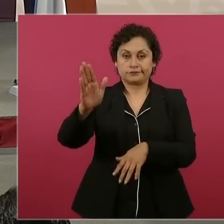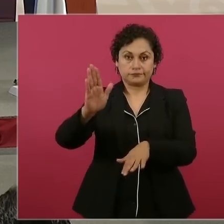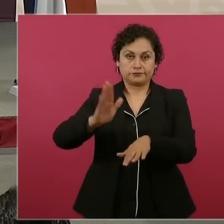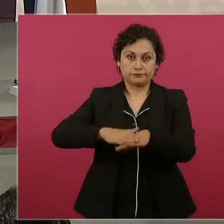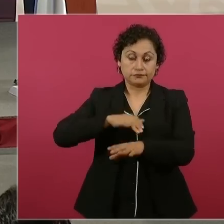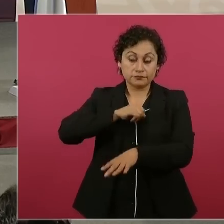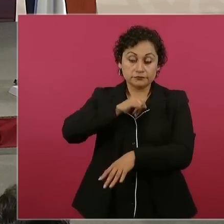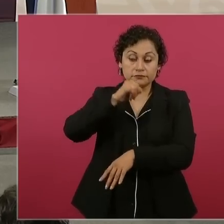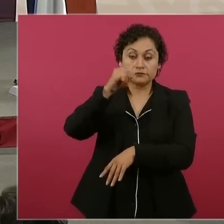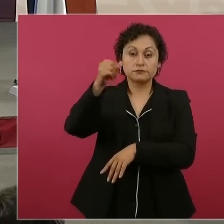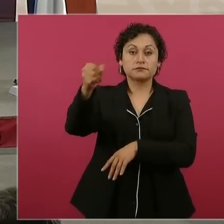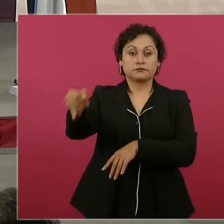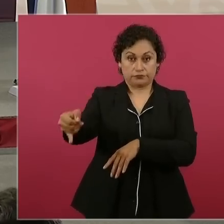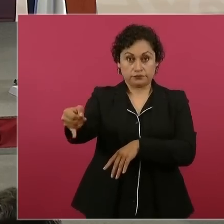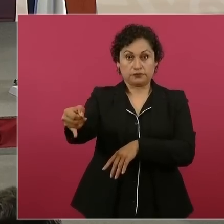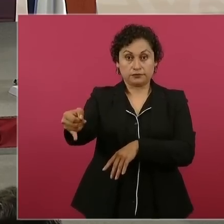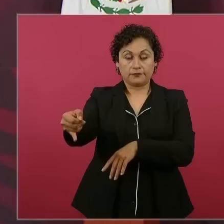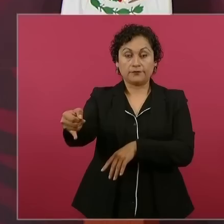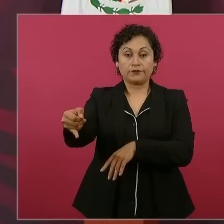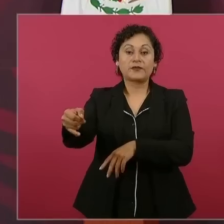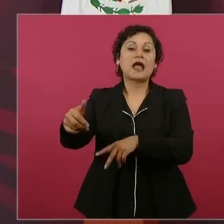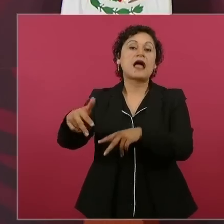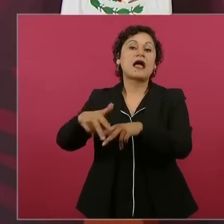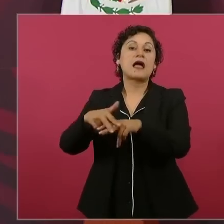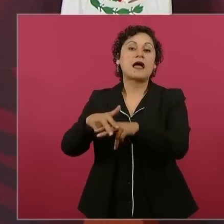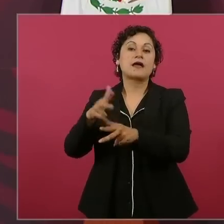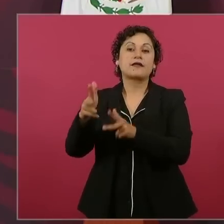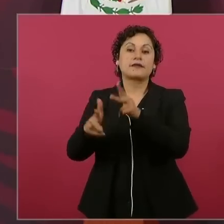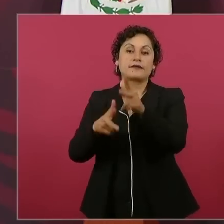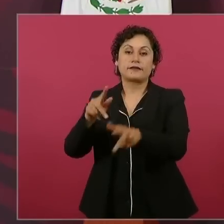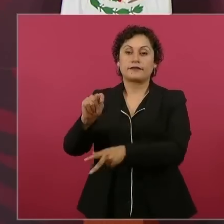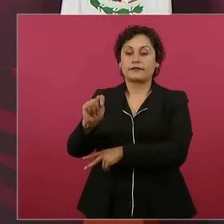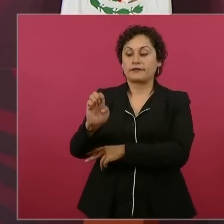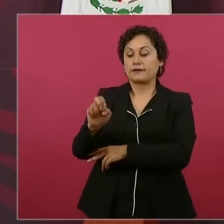ya entra el tren a Tenosique, y va